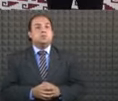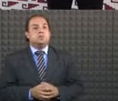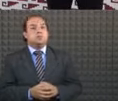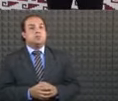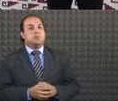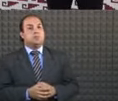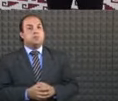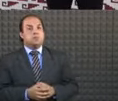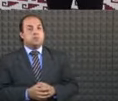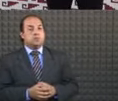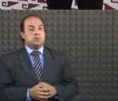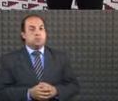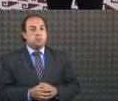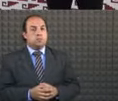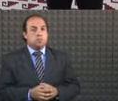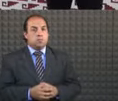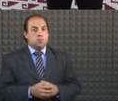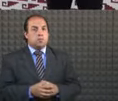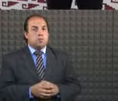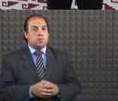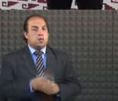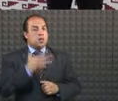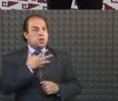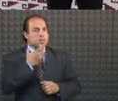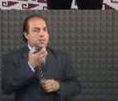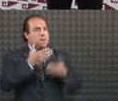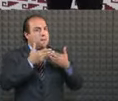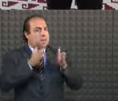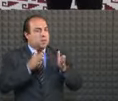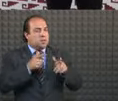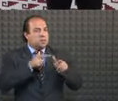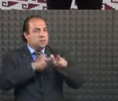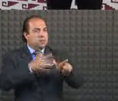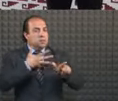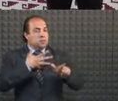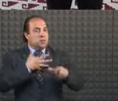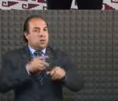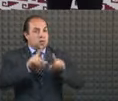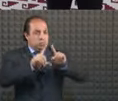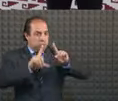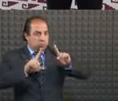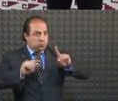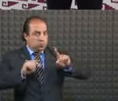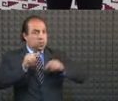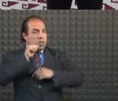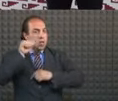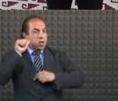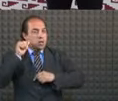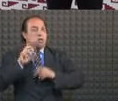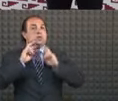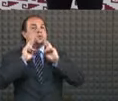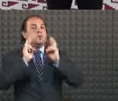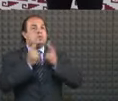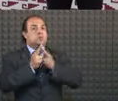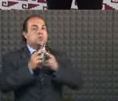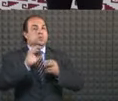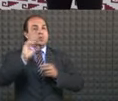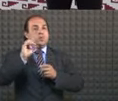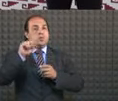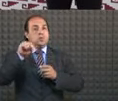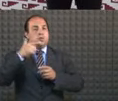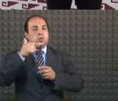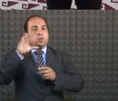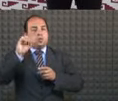Perfecto, doctora. Y como parte de esta reactivación que se sigue dando en el país, el día de ayer en reunión con